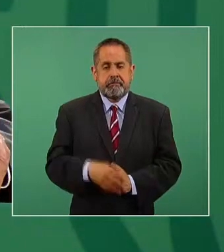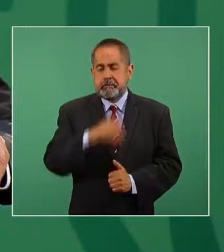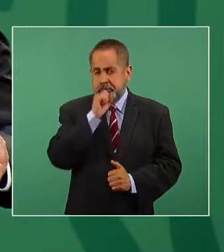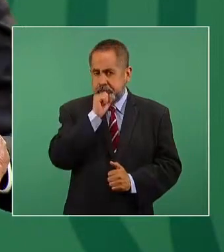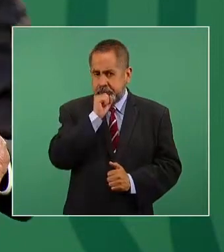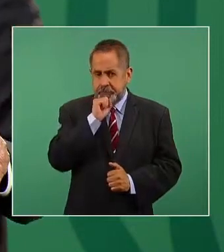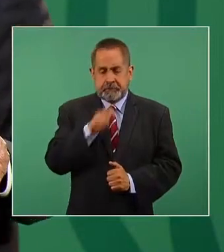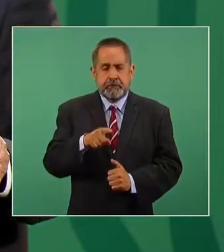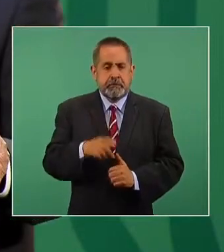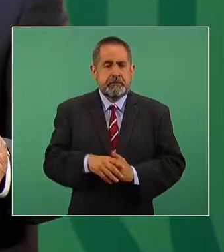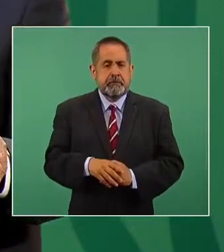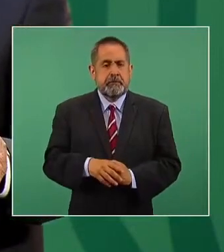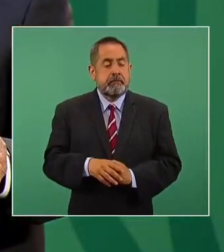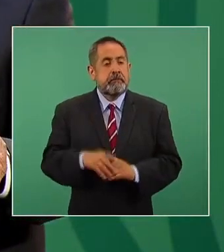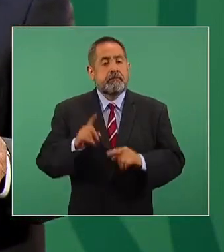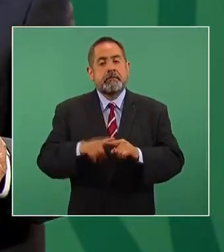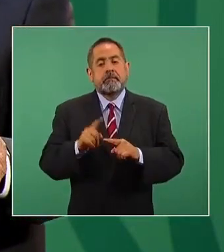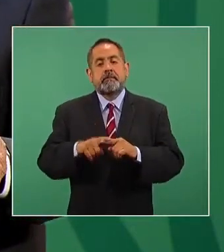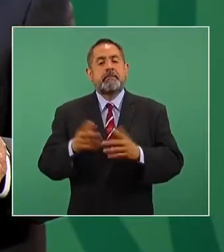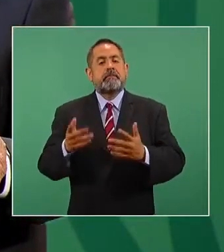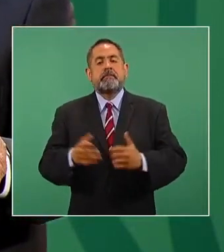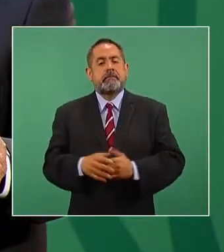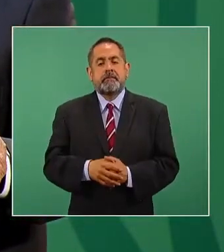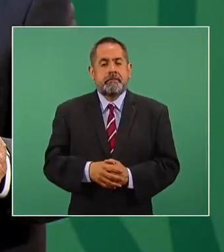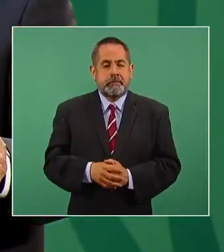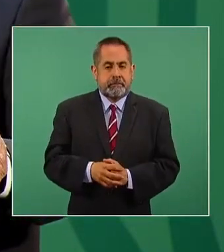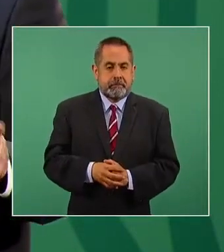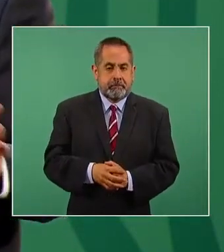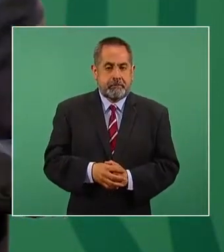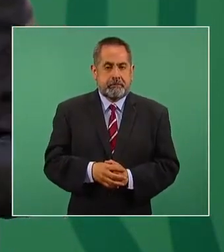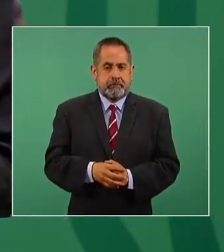incluso quienes